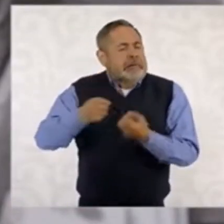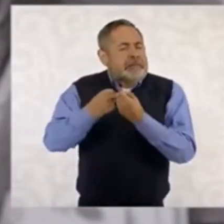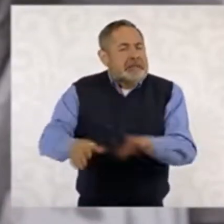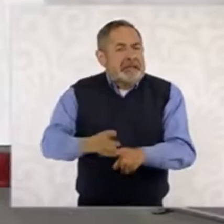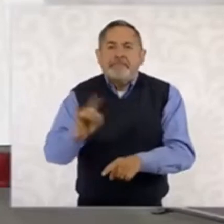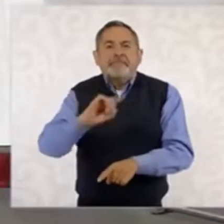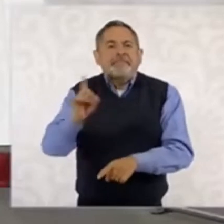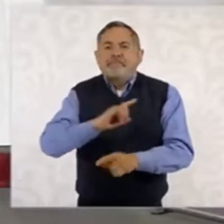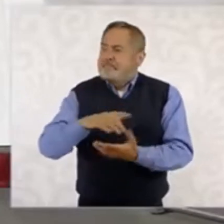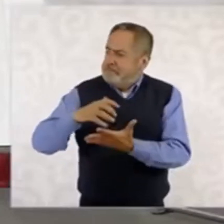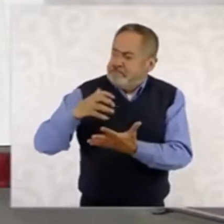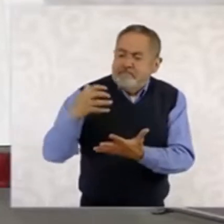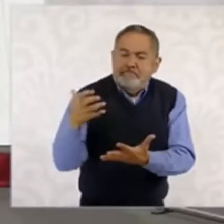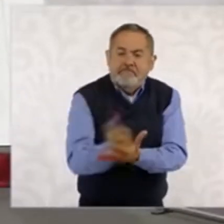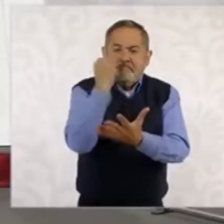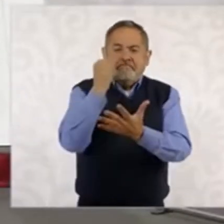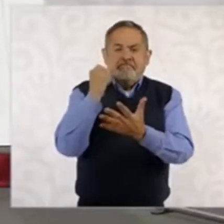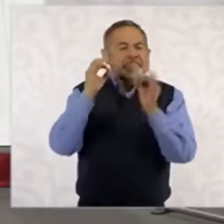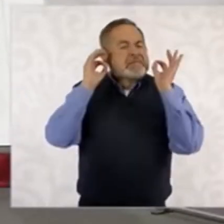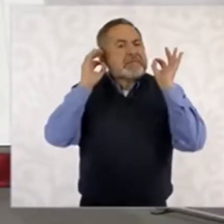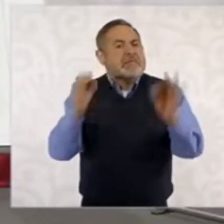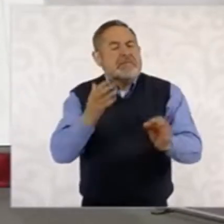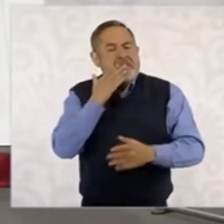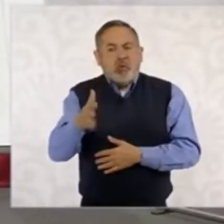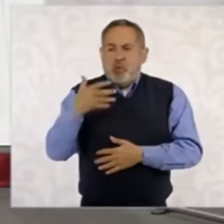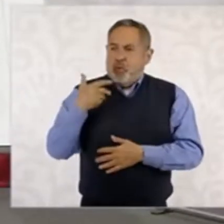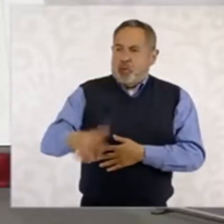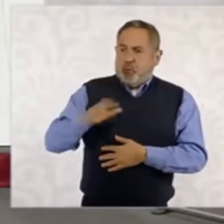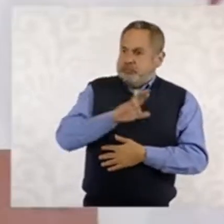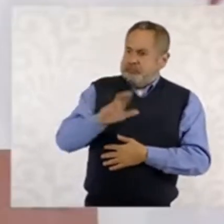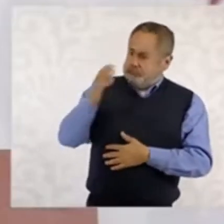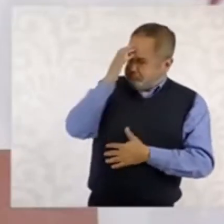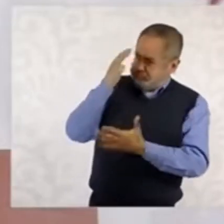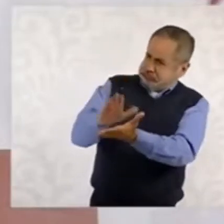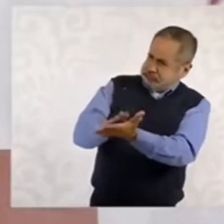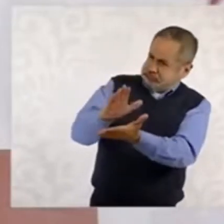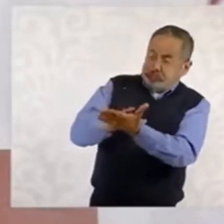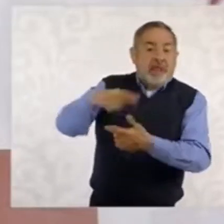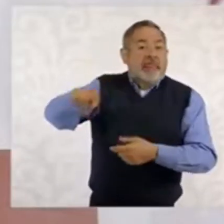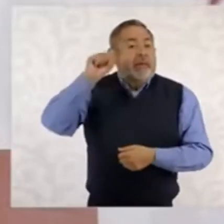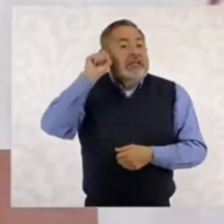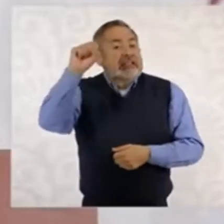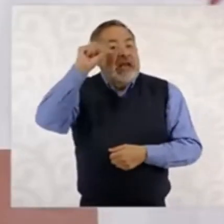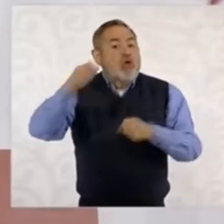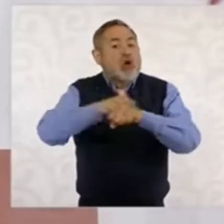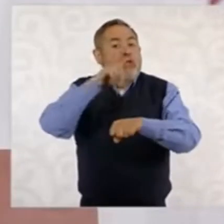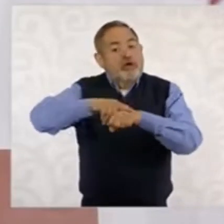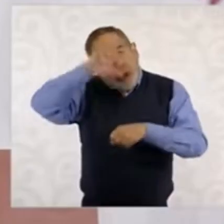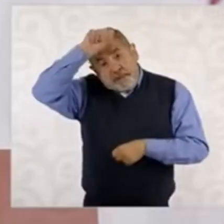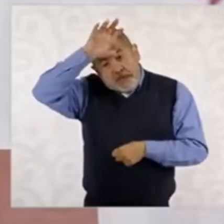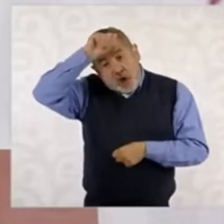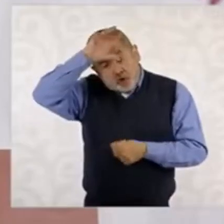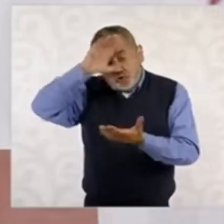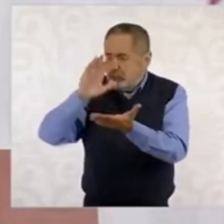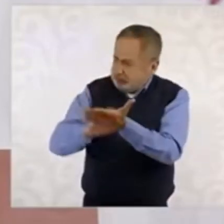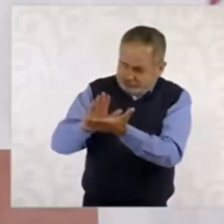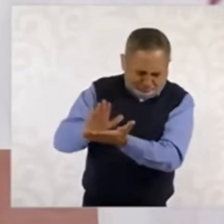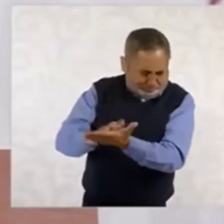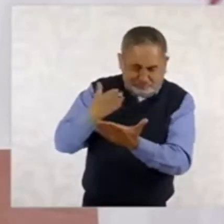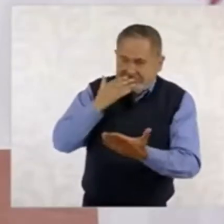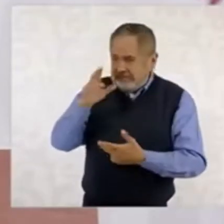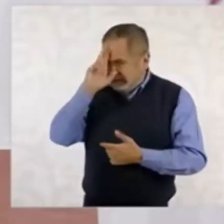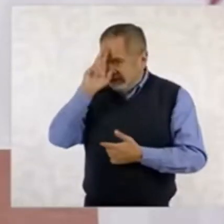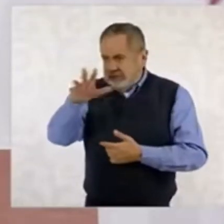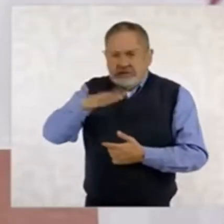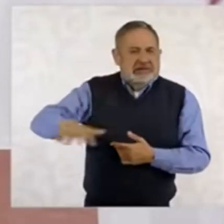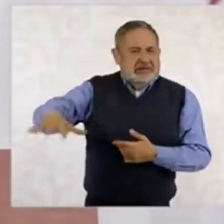olvido. Expreso el mismo reconocimiento para la dirigencia del Sindicato Nacional de Mineros y Metalúrgicos de